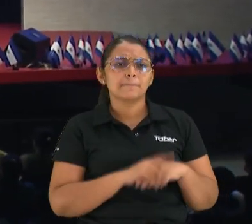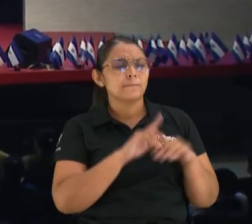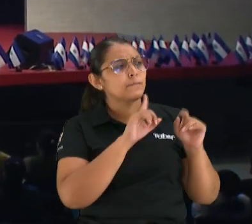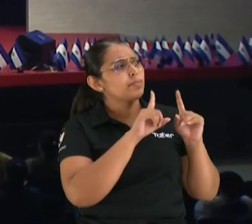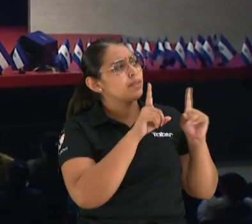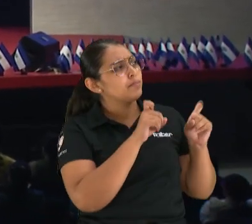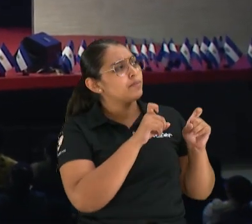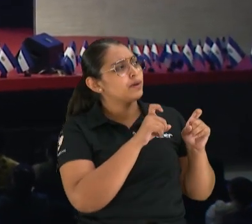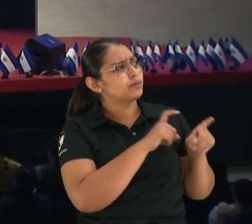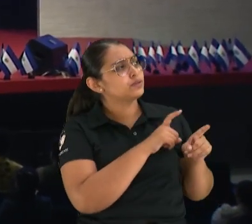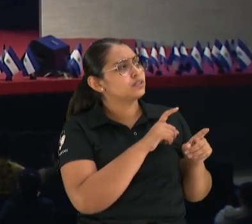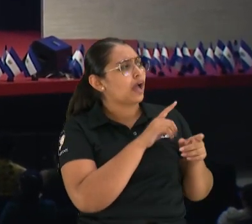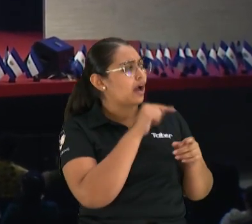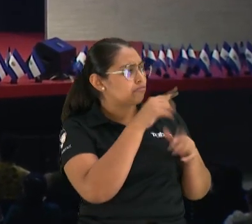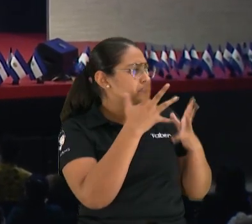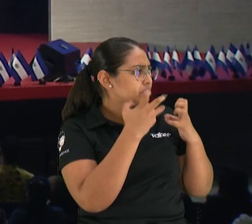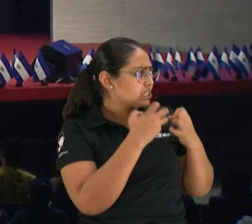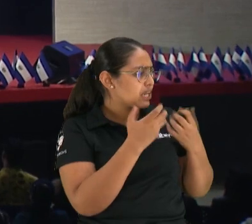contrato